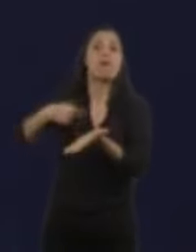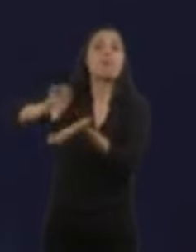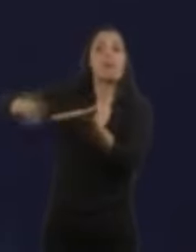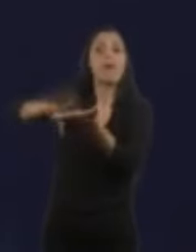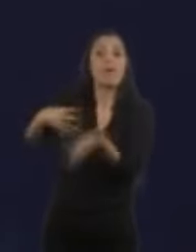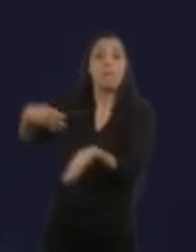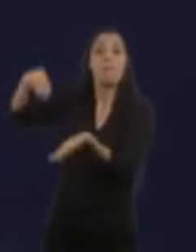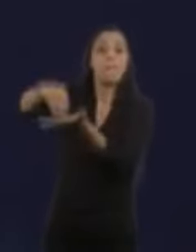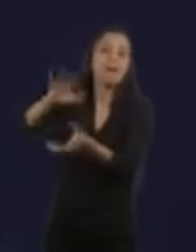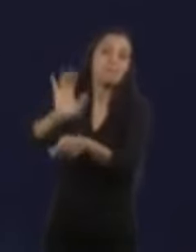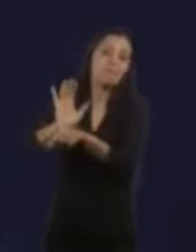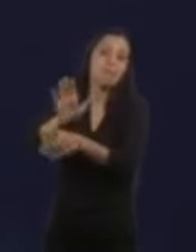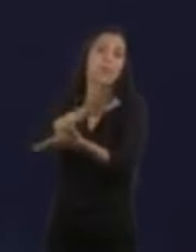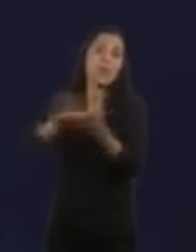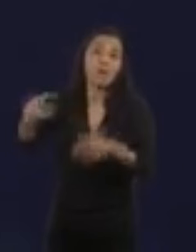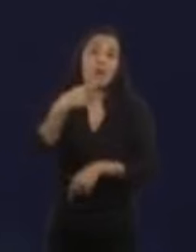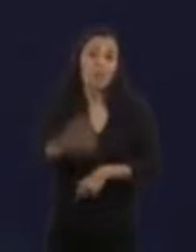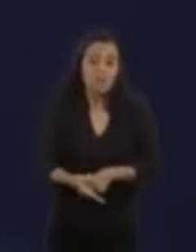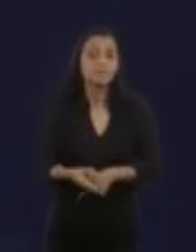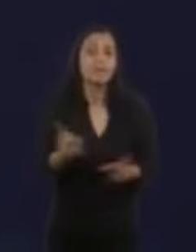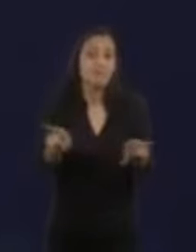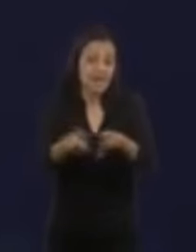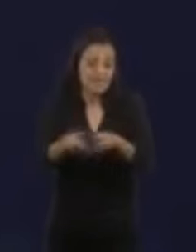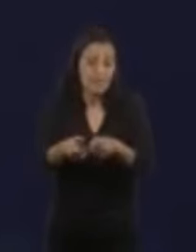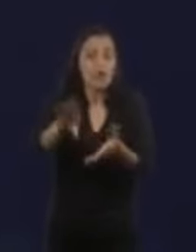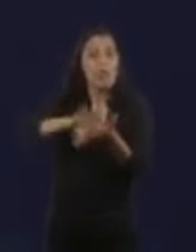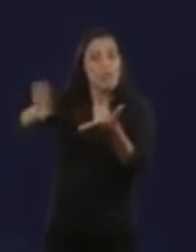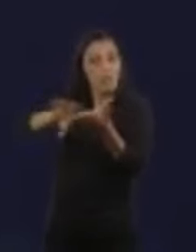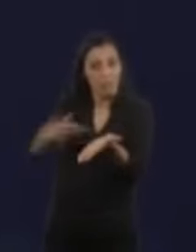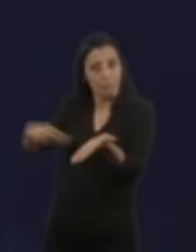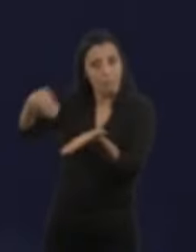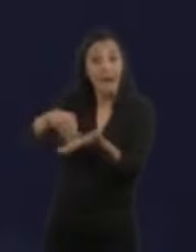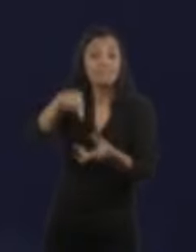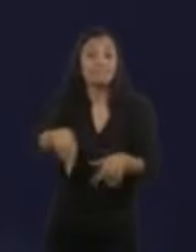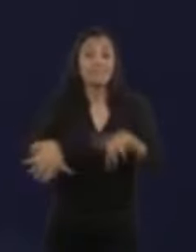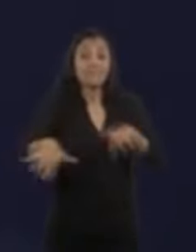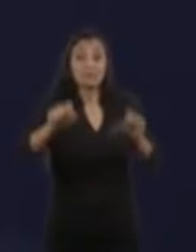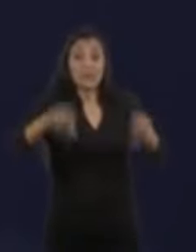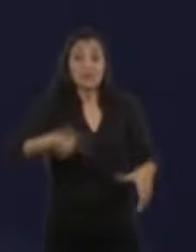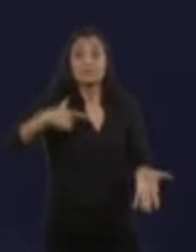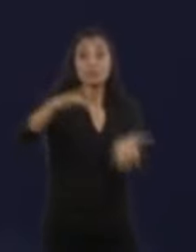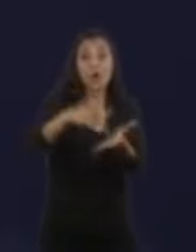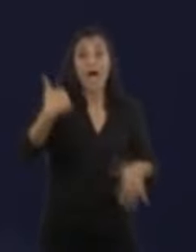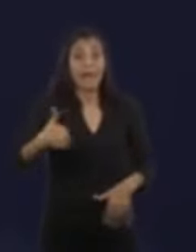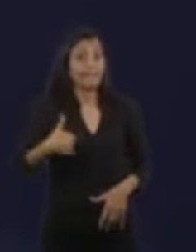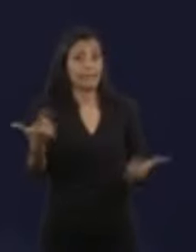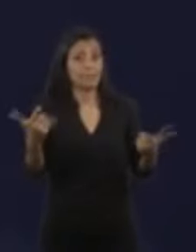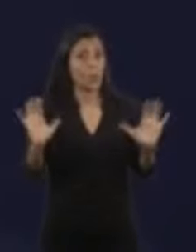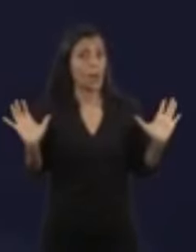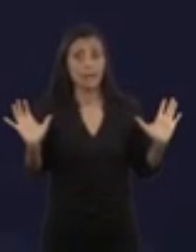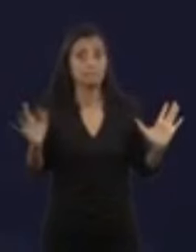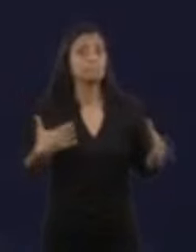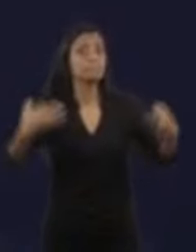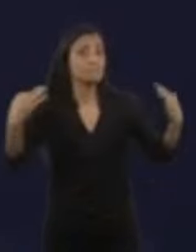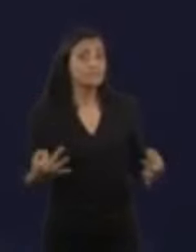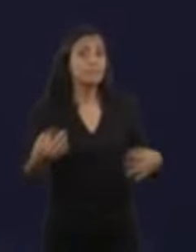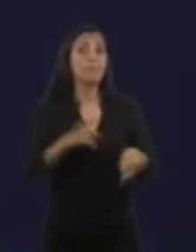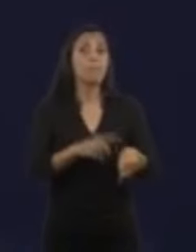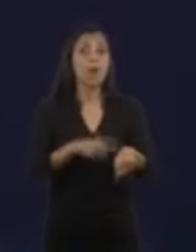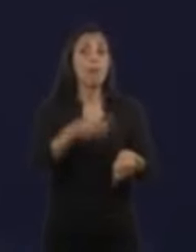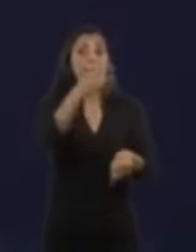en términos de aumento de stock de deuda en nuestro caso es algo que no va a existir porque efectivamente cuando vos